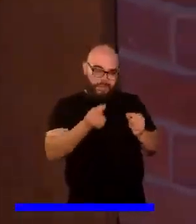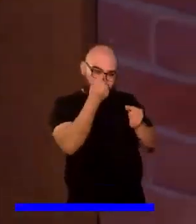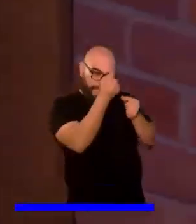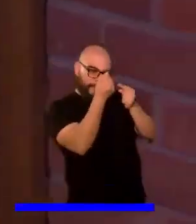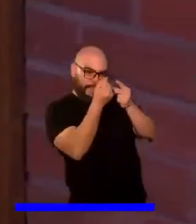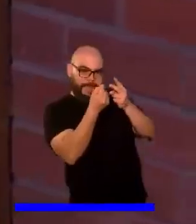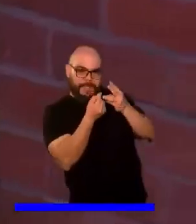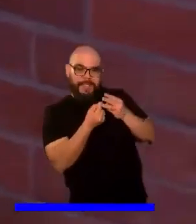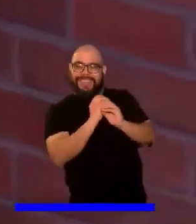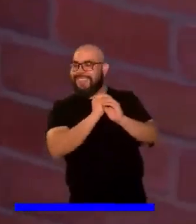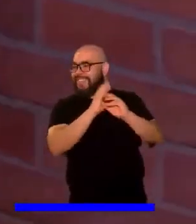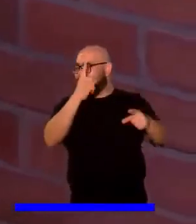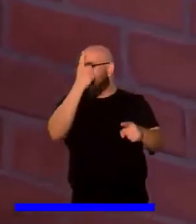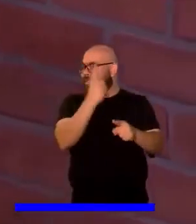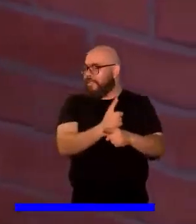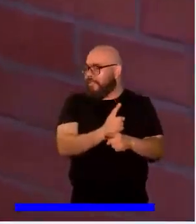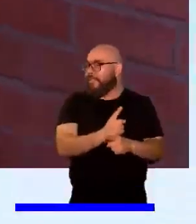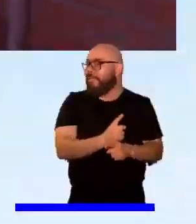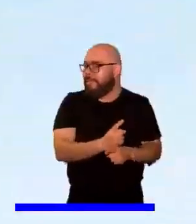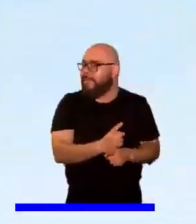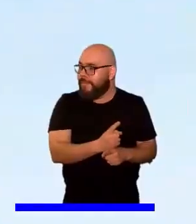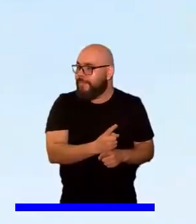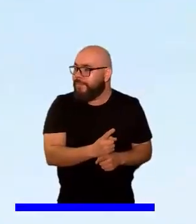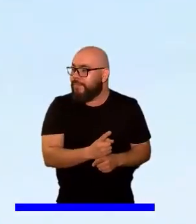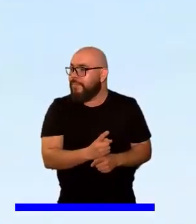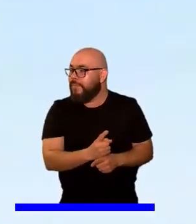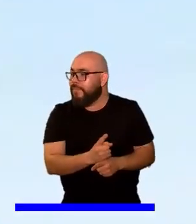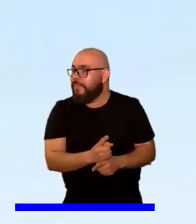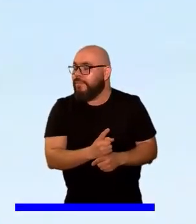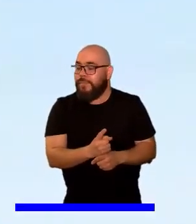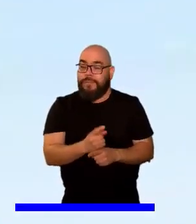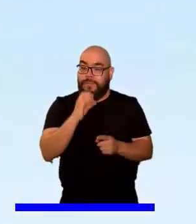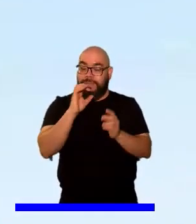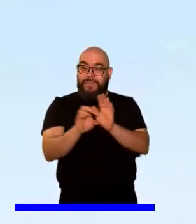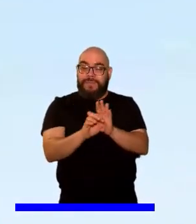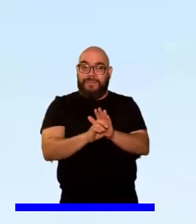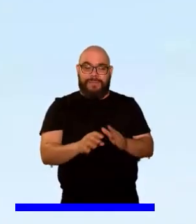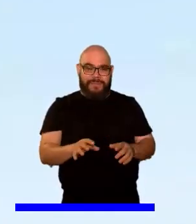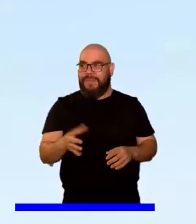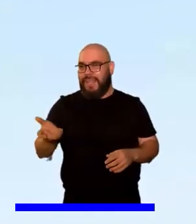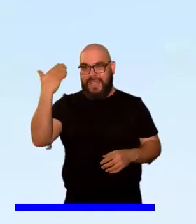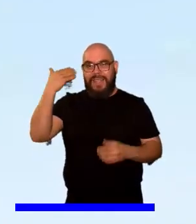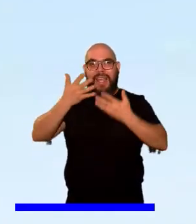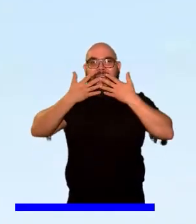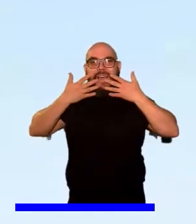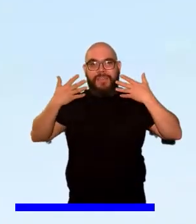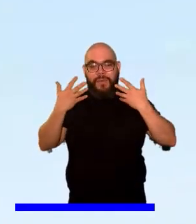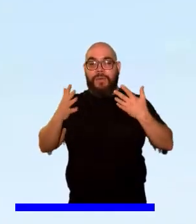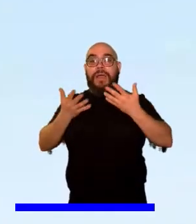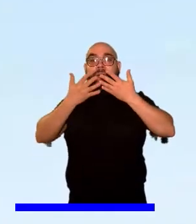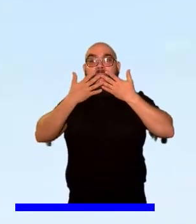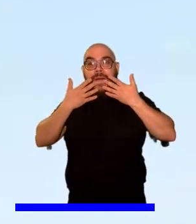decírselo exacto para que lo haga. Y de la misma manera, para identificar, por ejemplo, qué es un gato, yo le tenía que decir